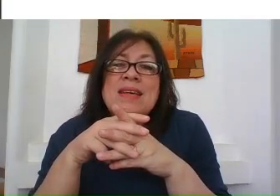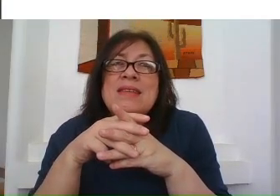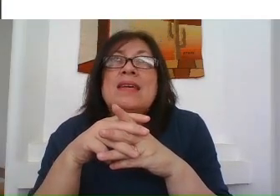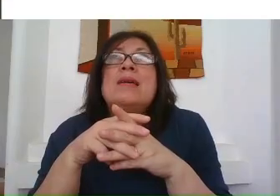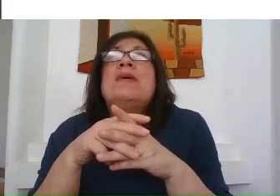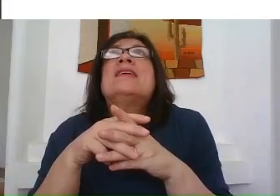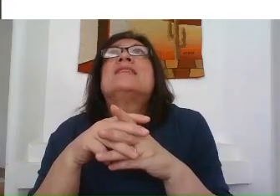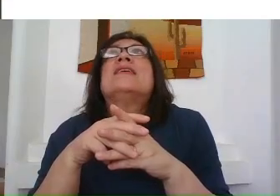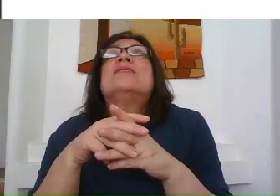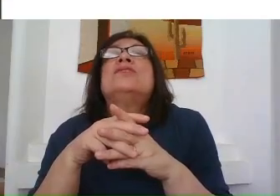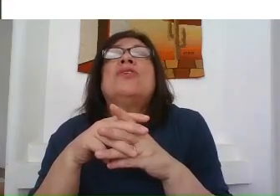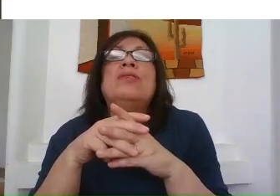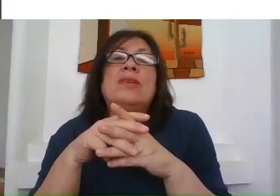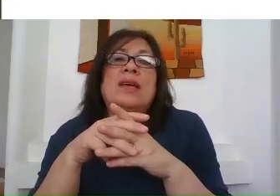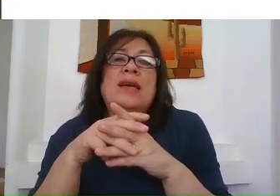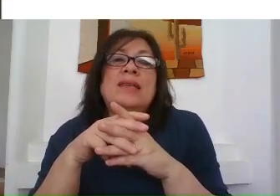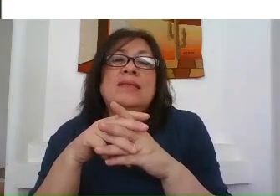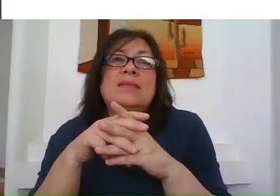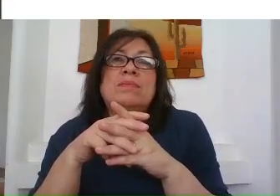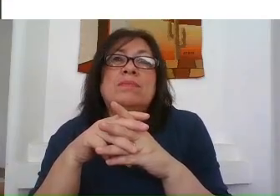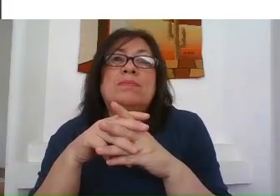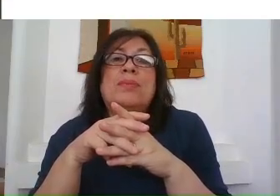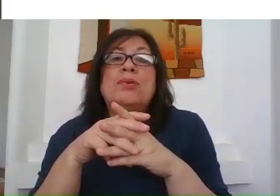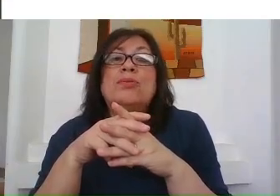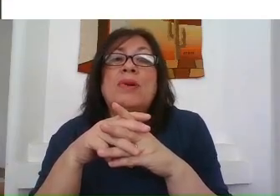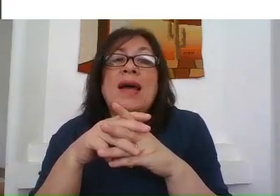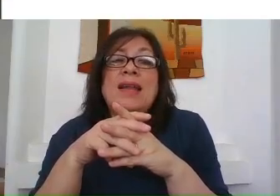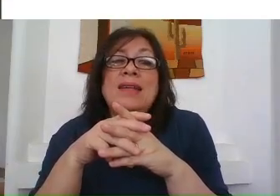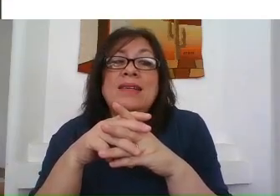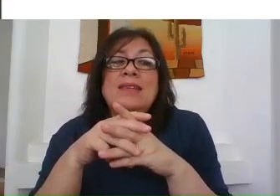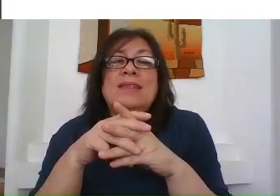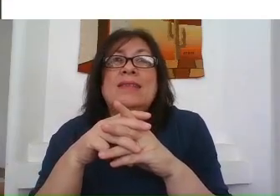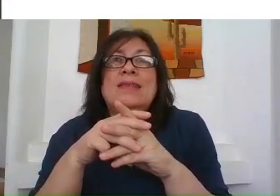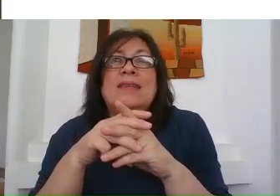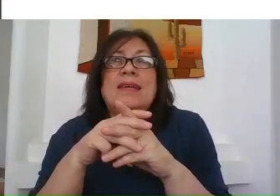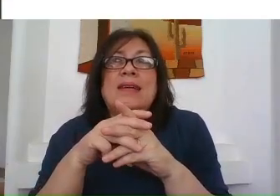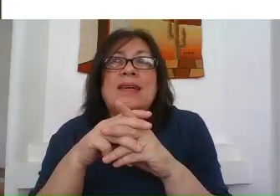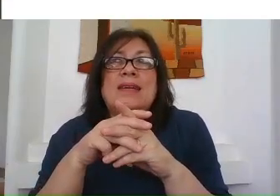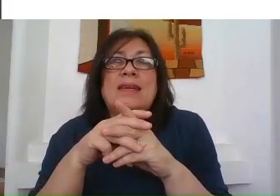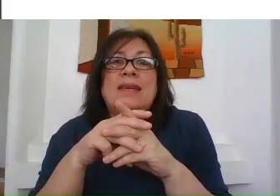A veces esa hiperextensión es postural,